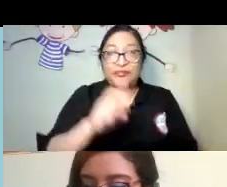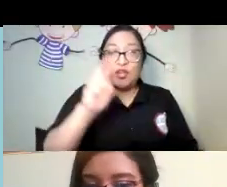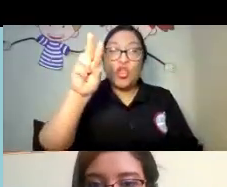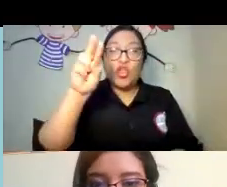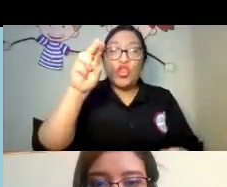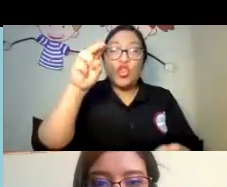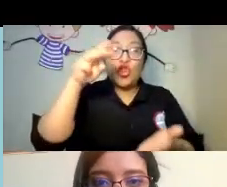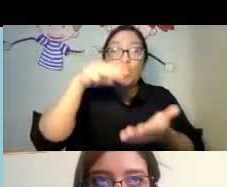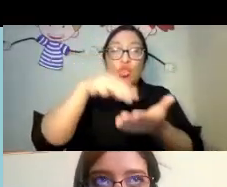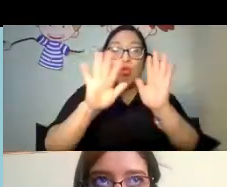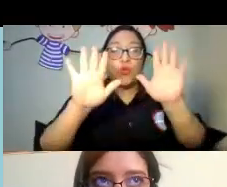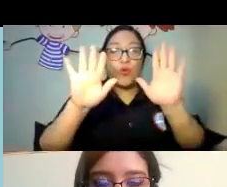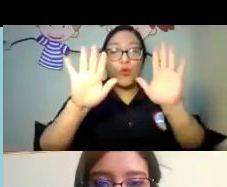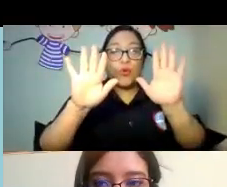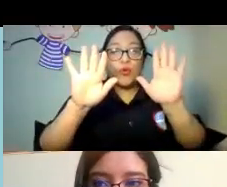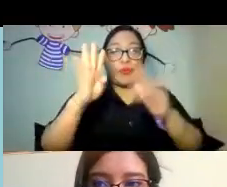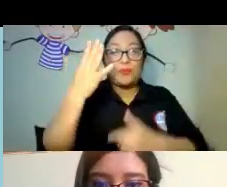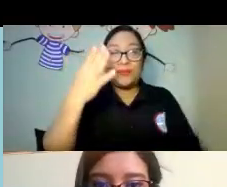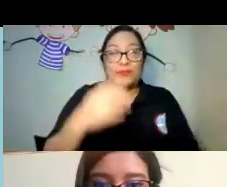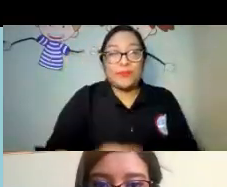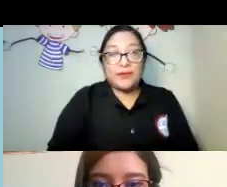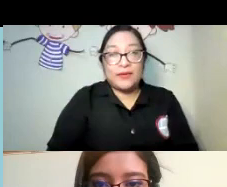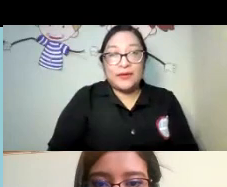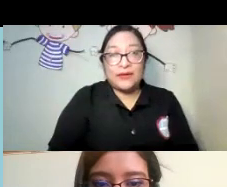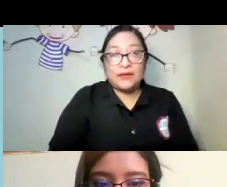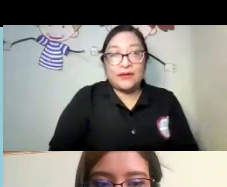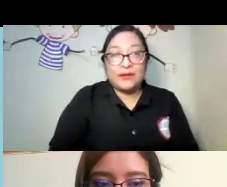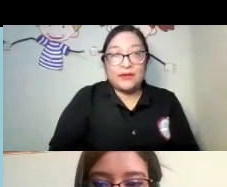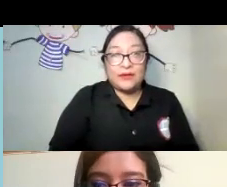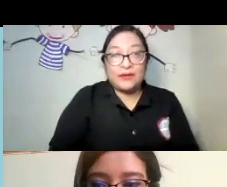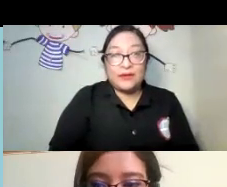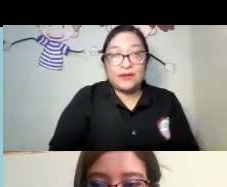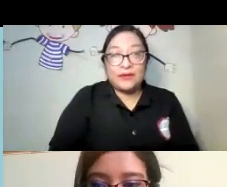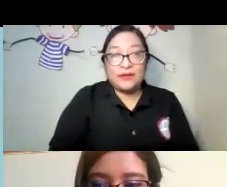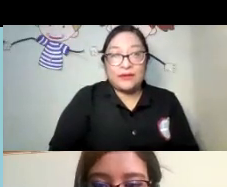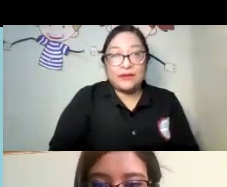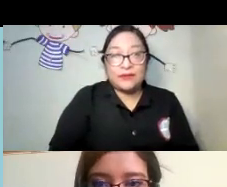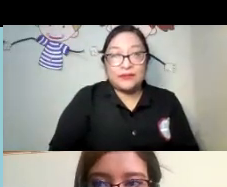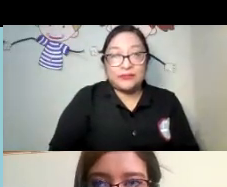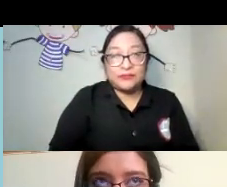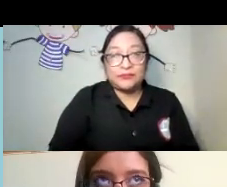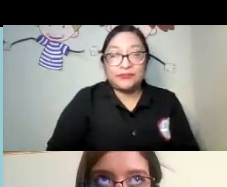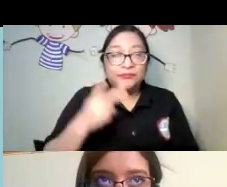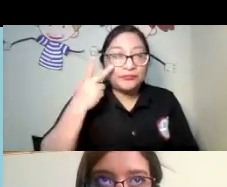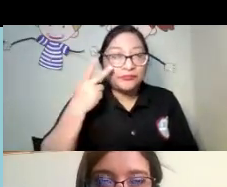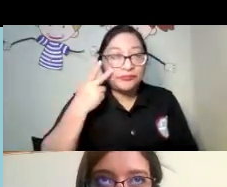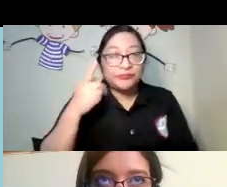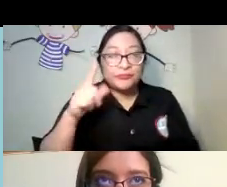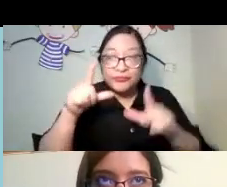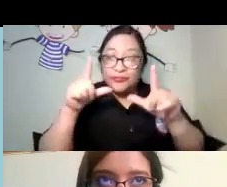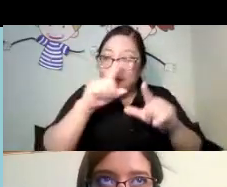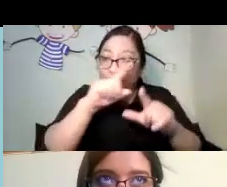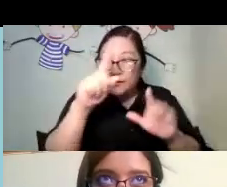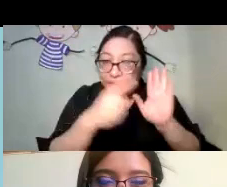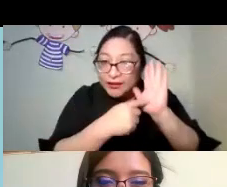En un fondo de color celeste, en ambos lados se encuentra una nube de color blanco. En